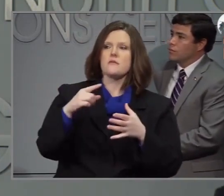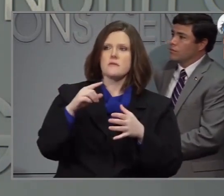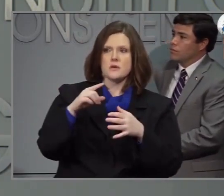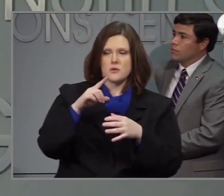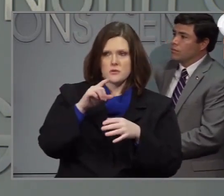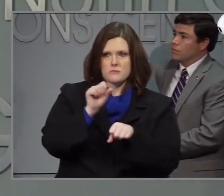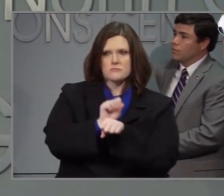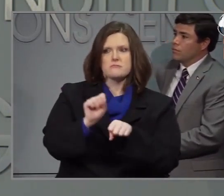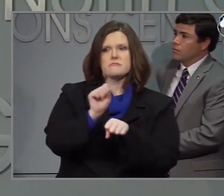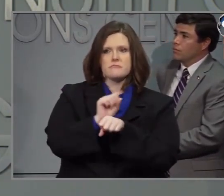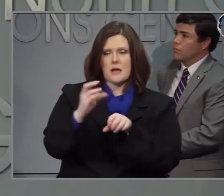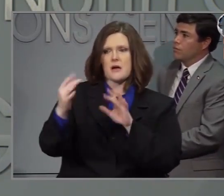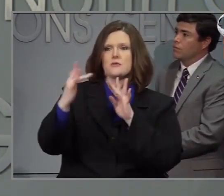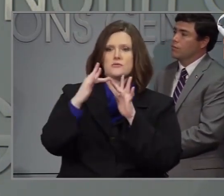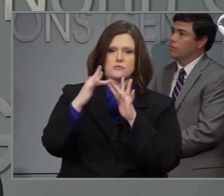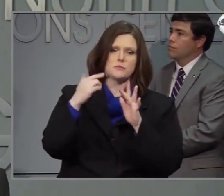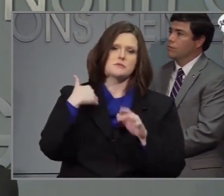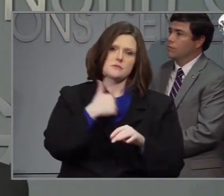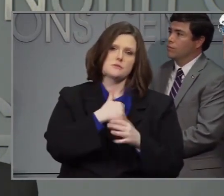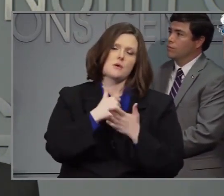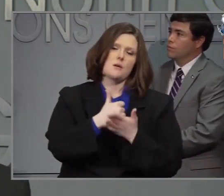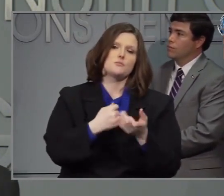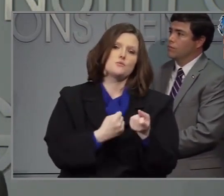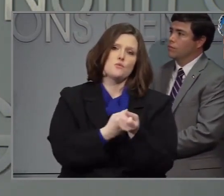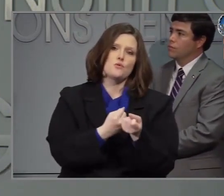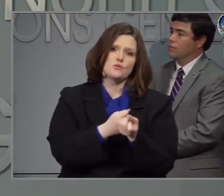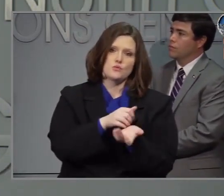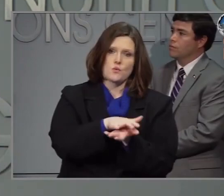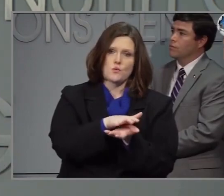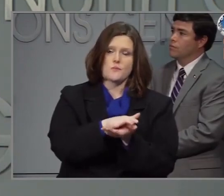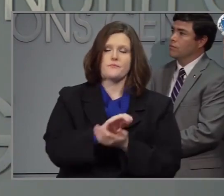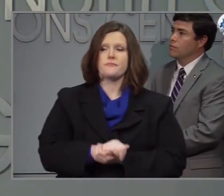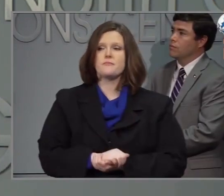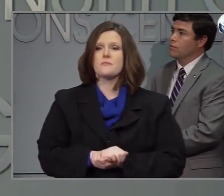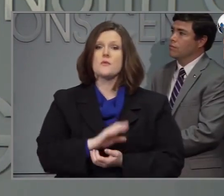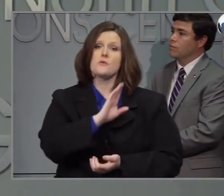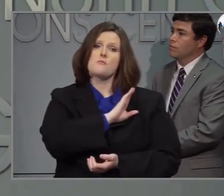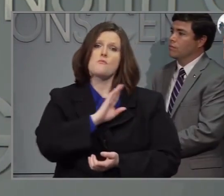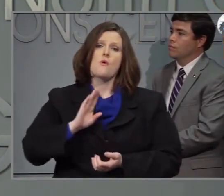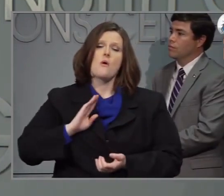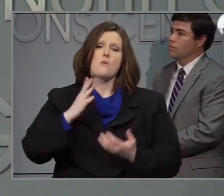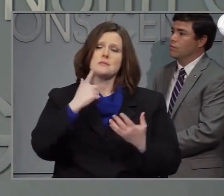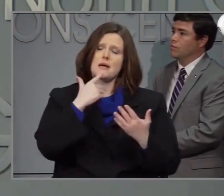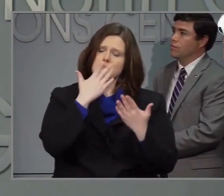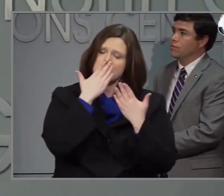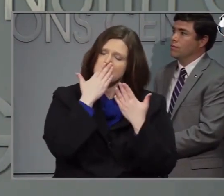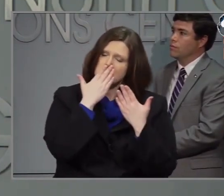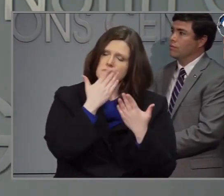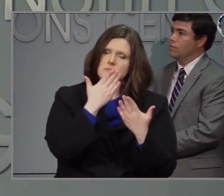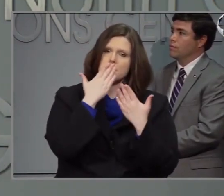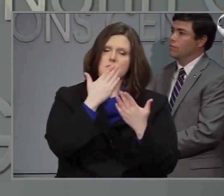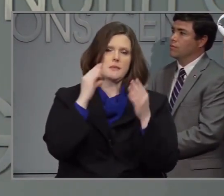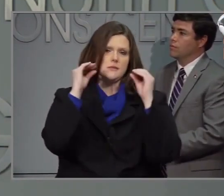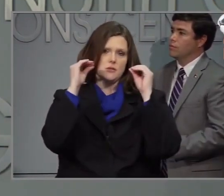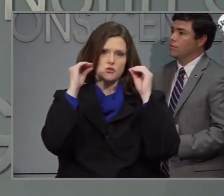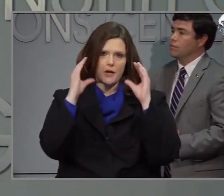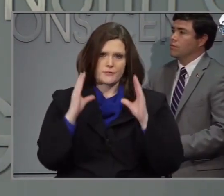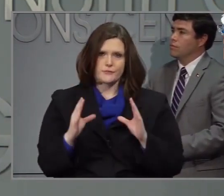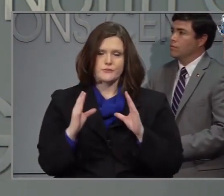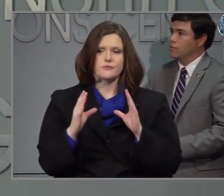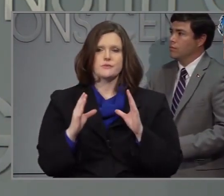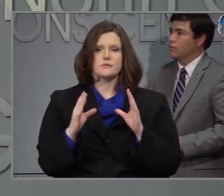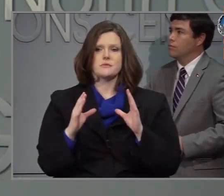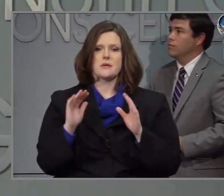que también están dando el soporte para nuestras escuelas nuestra junta quiere dar las gracias a todos los